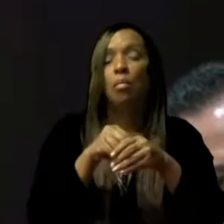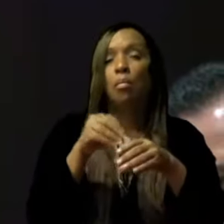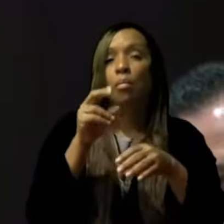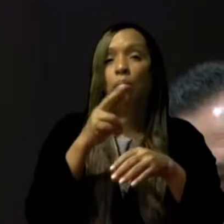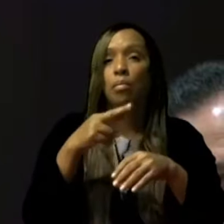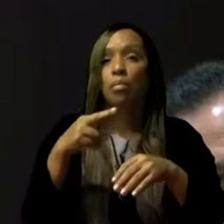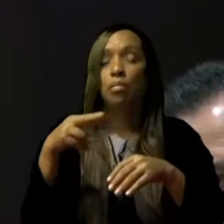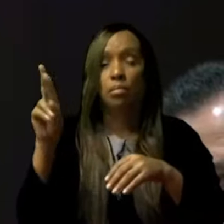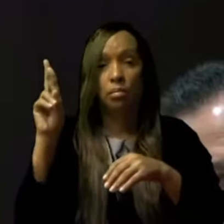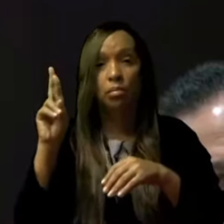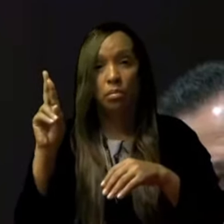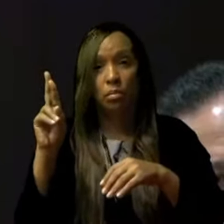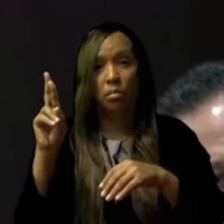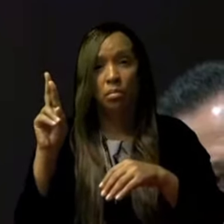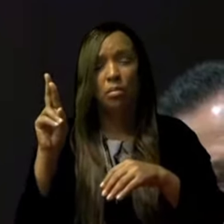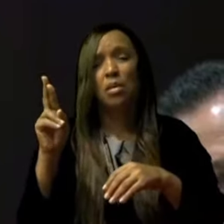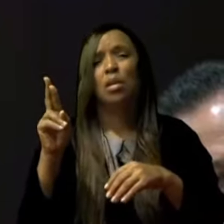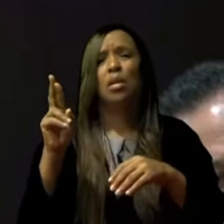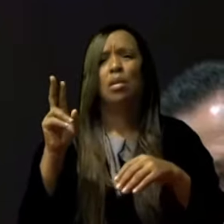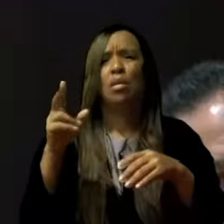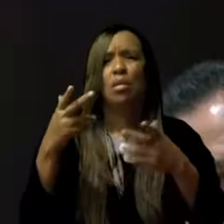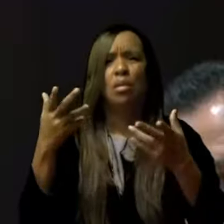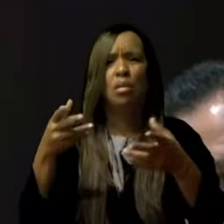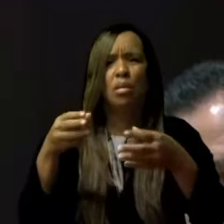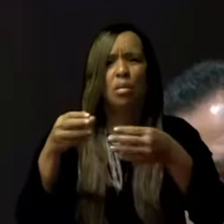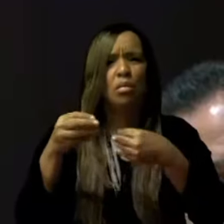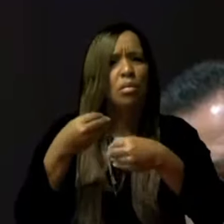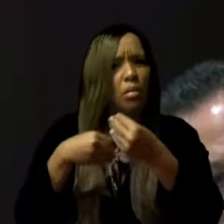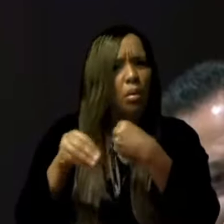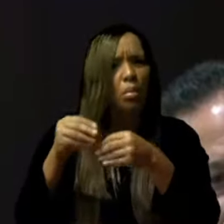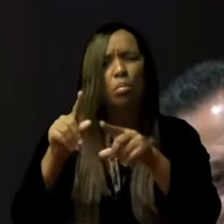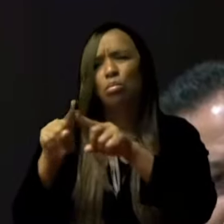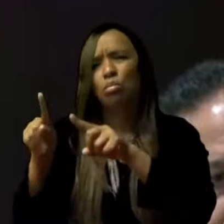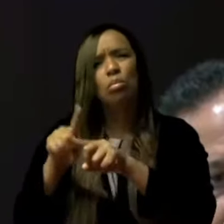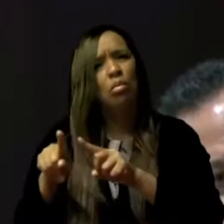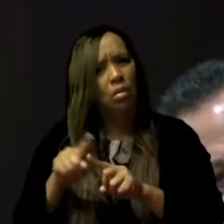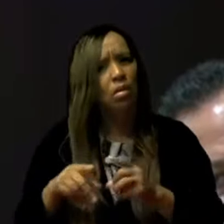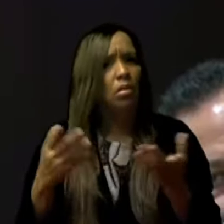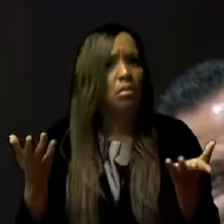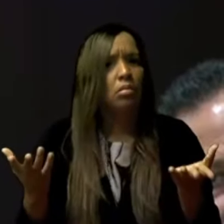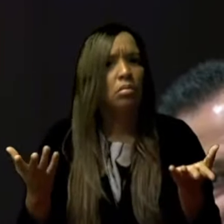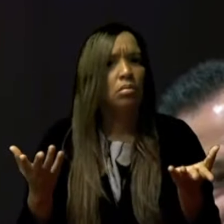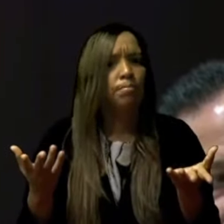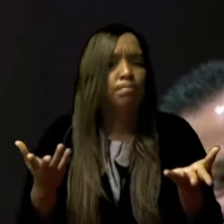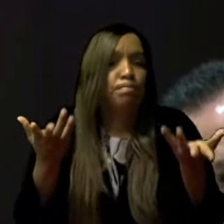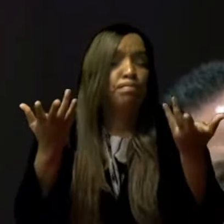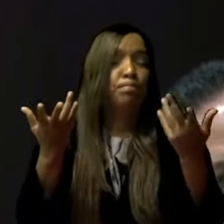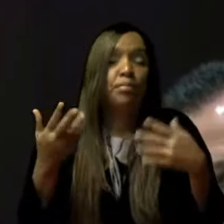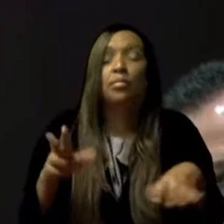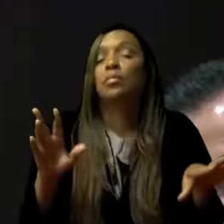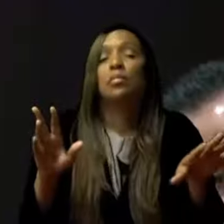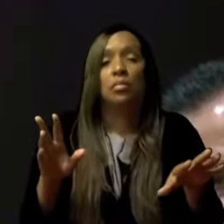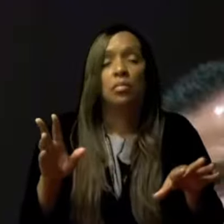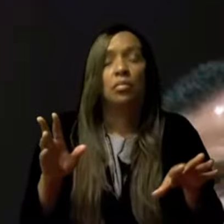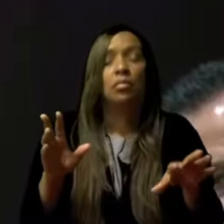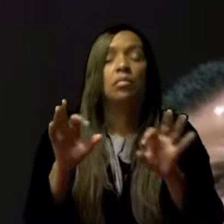muchos colmados, tenemos mucho el comercio ahí. Entonces se merece que La Caleta ya sea un